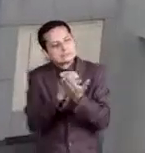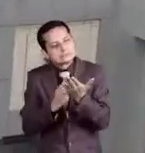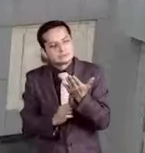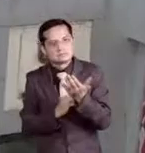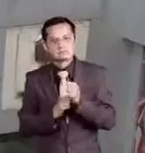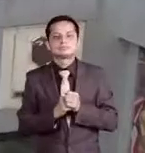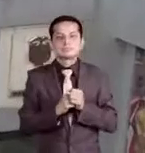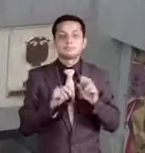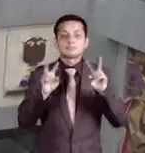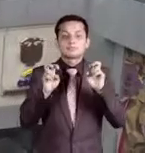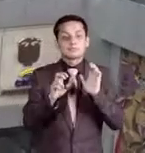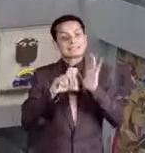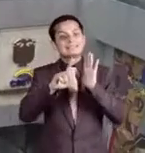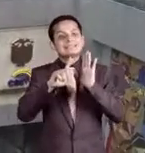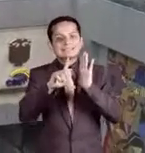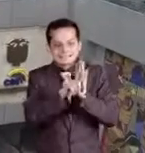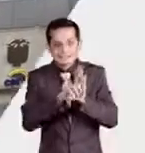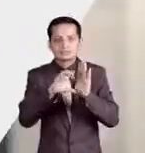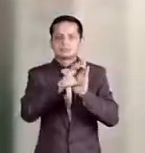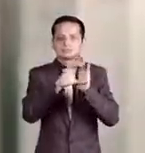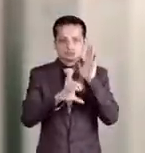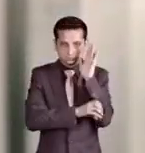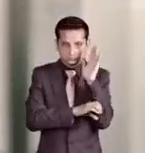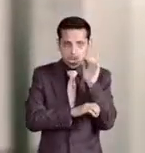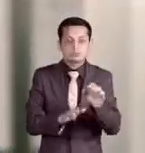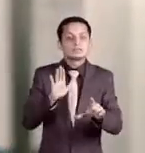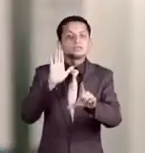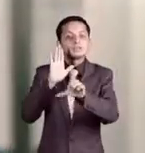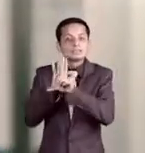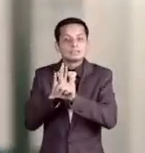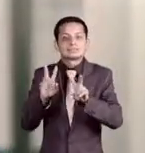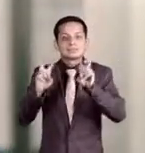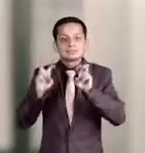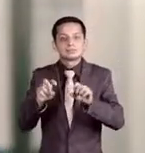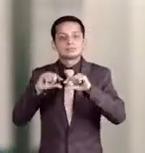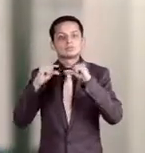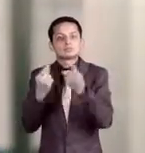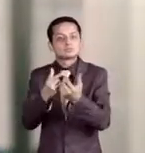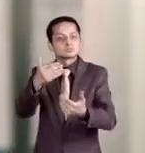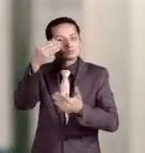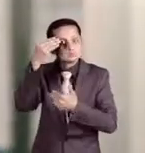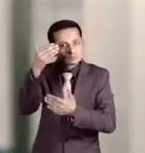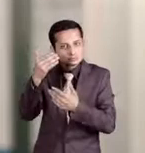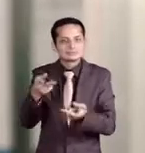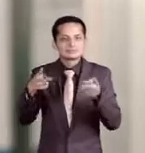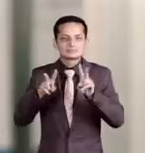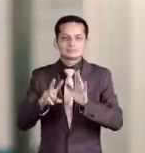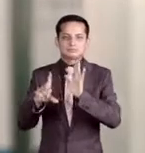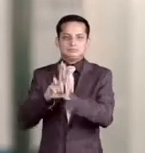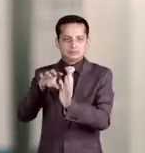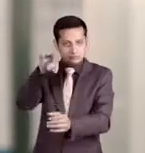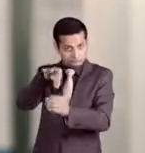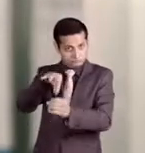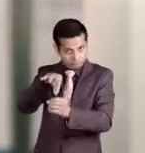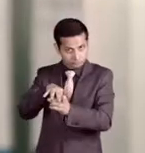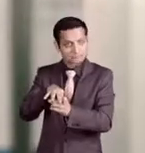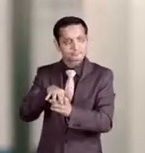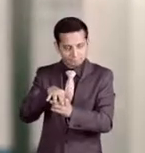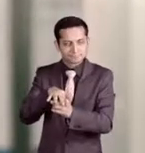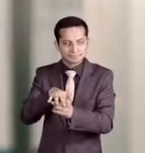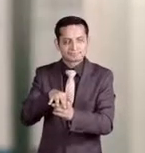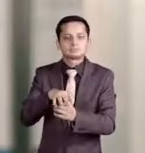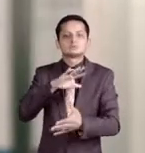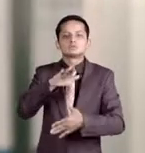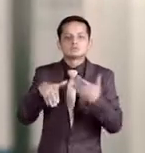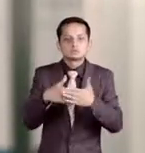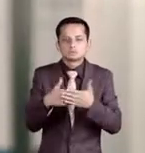Electoral calculará el límite máximo de gasto electoral, cumpliendo con lo que establece la Constitución de la República del